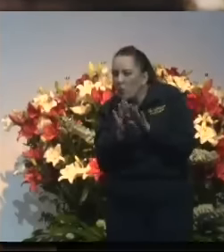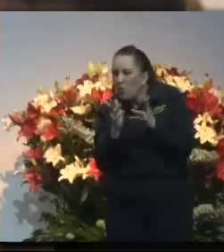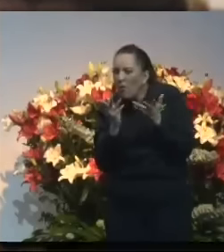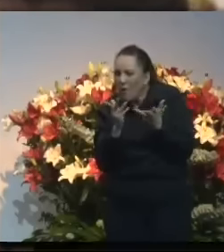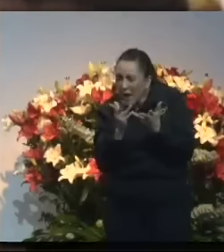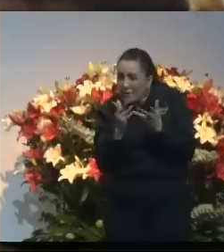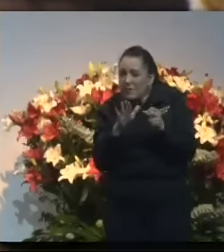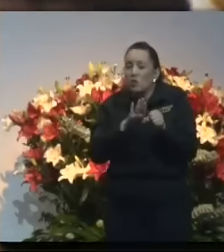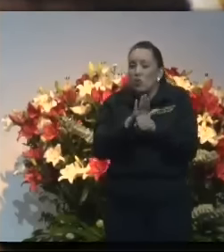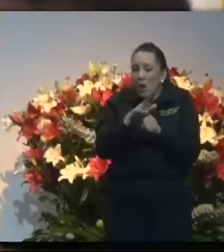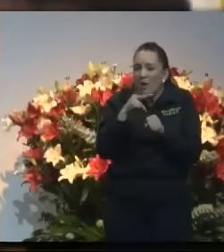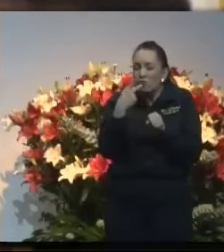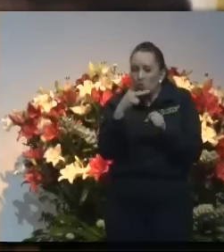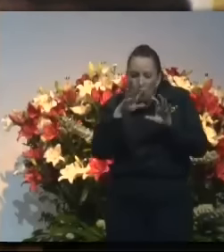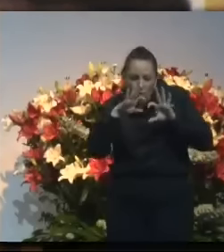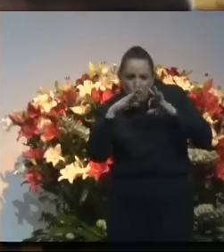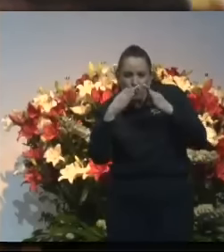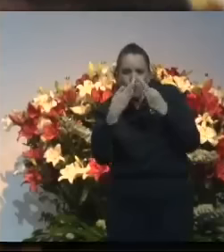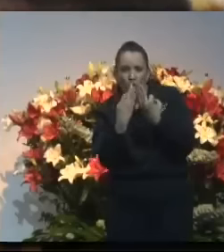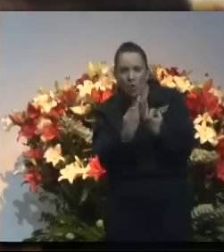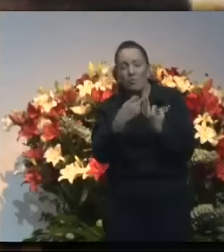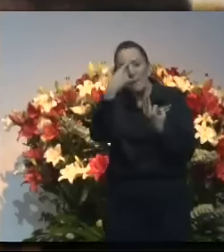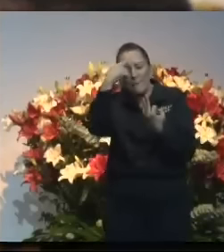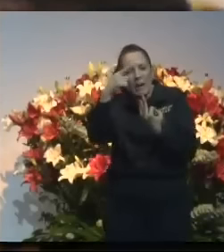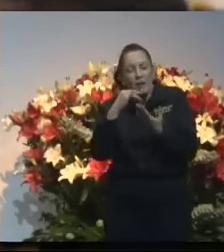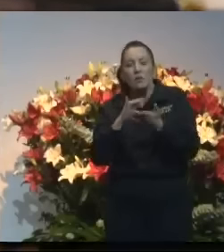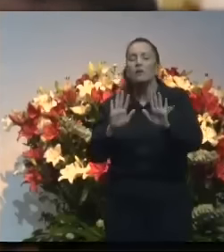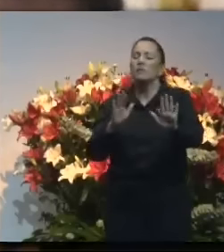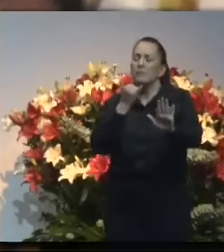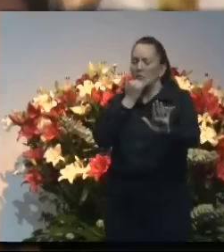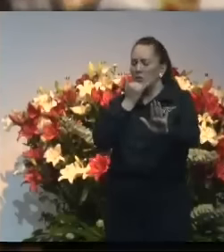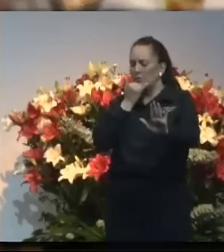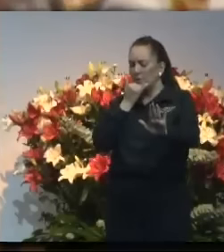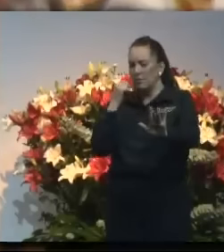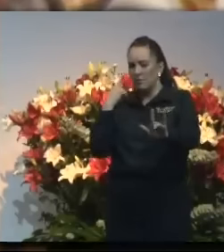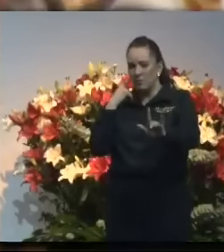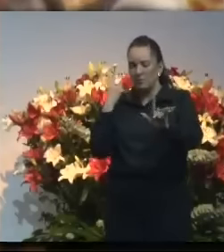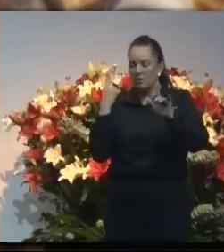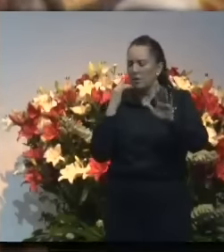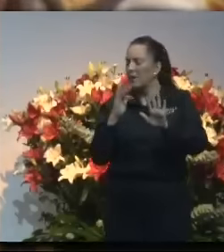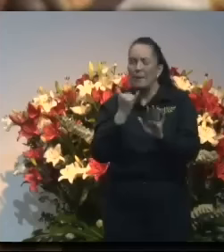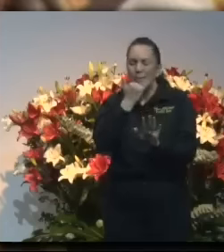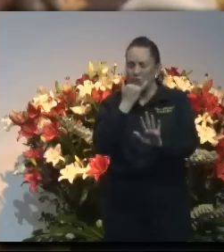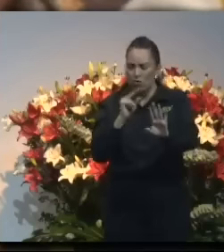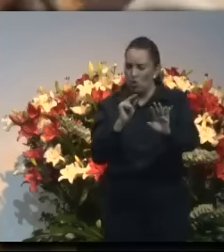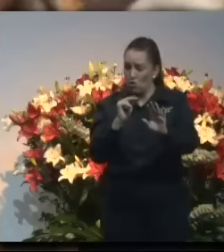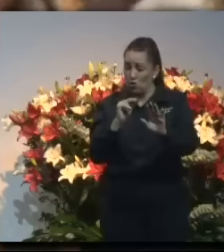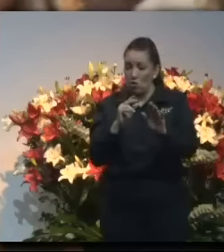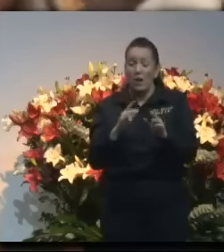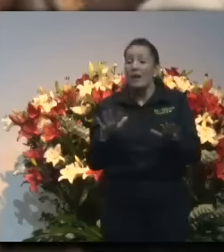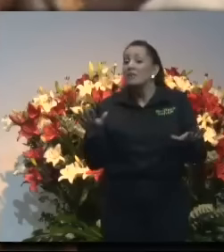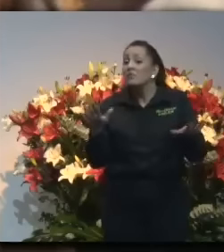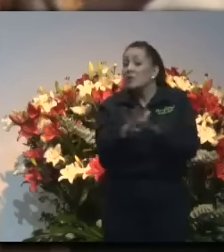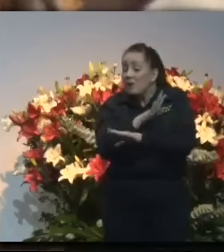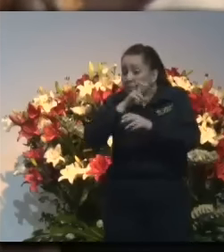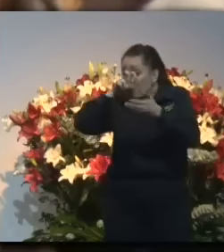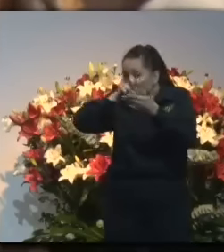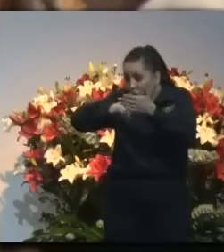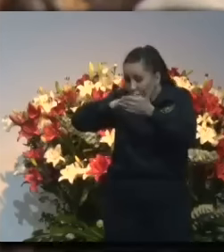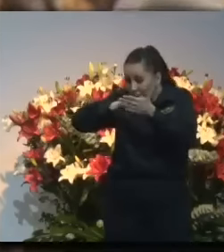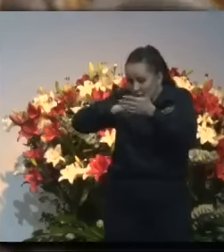cuál es tu posicionamiento frente al Poder Judicial? ¿Y va a haber una reforma? ¿No va a haber? A ver, no es una reforma al Poder Judicial. El